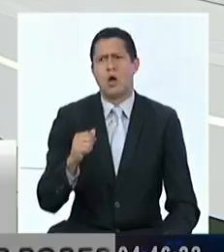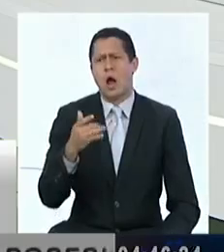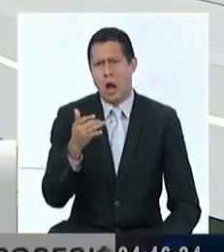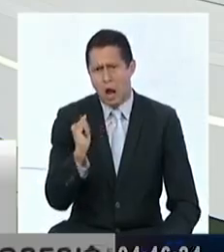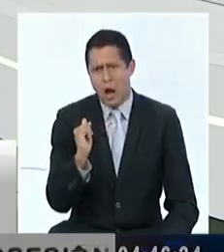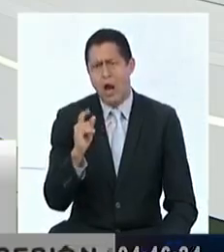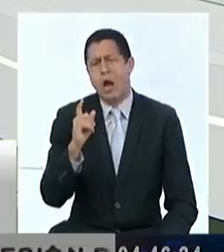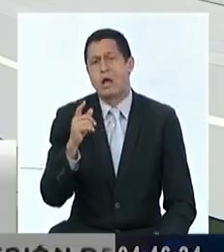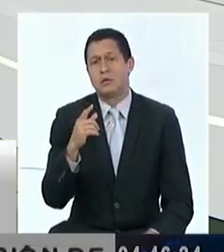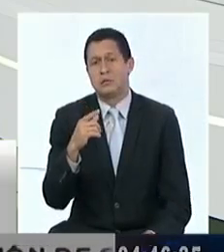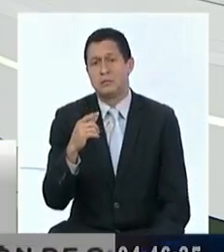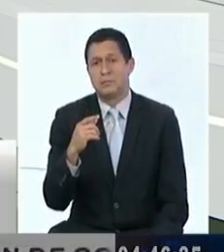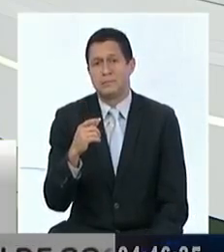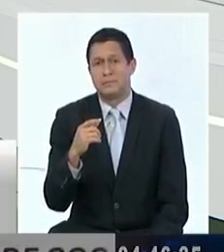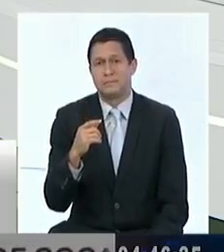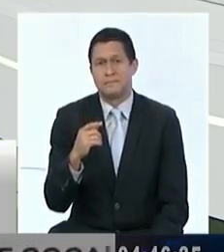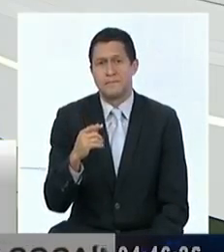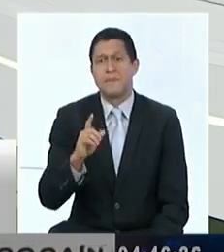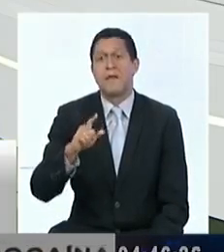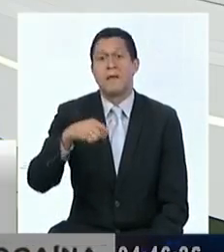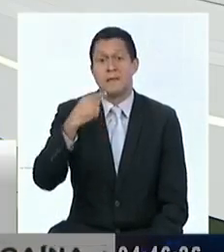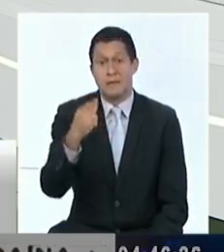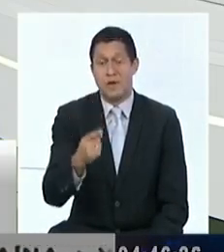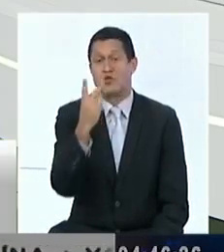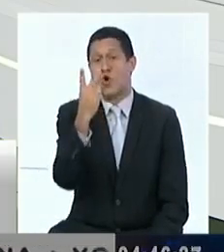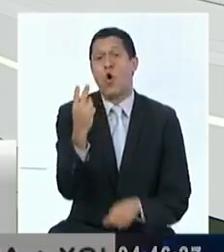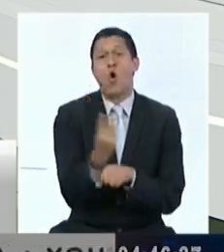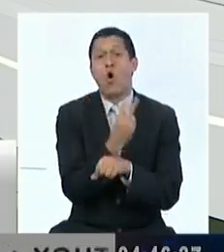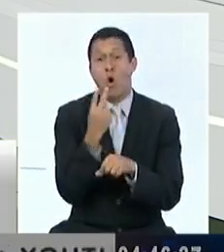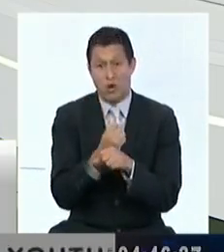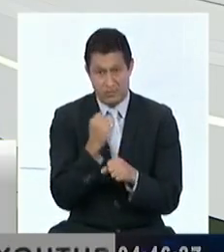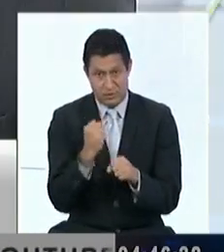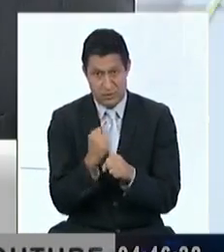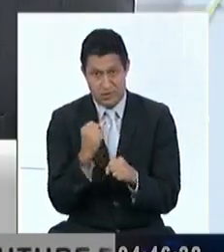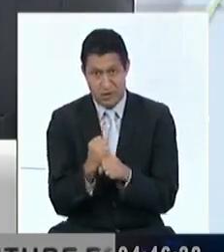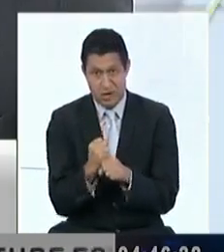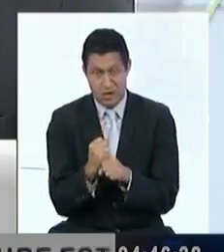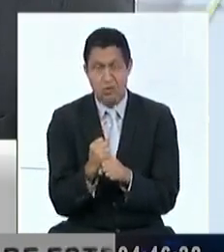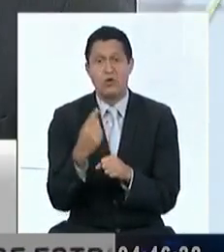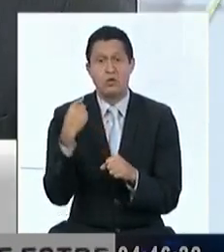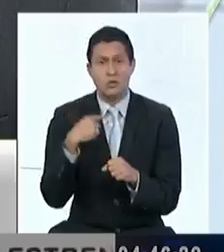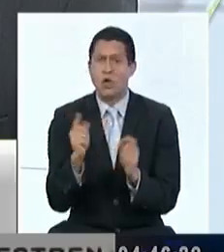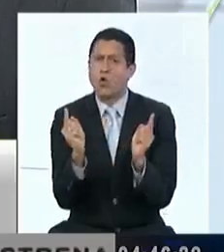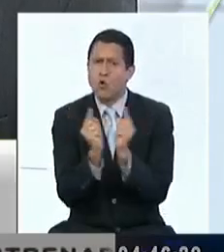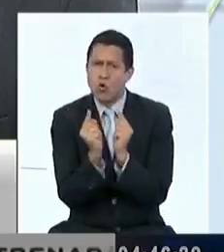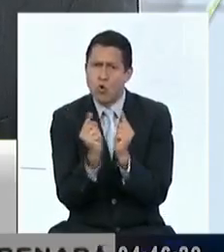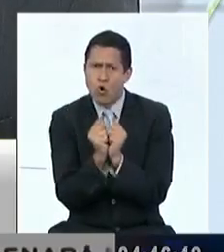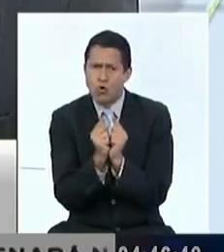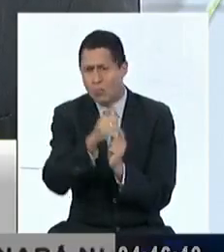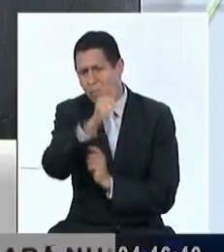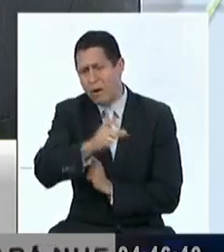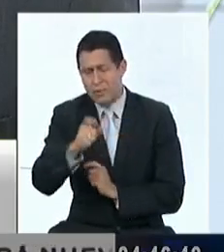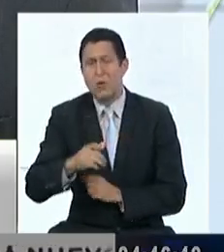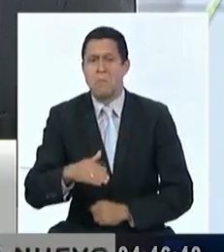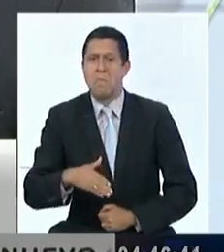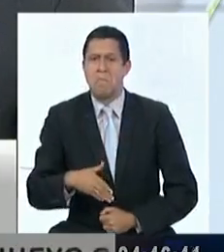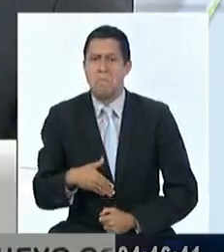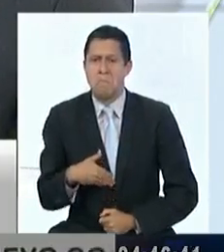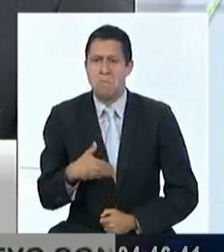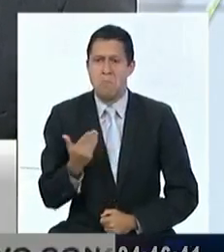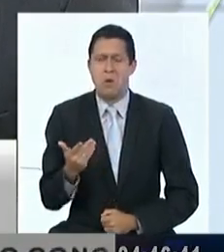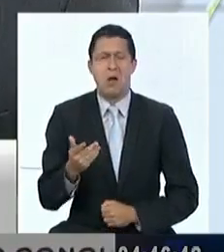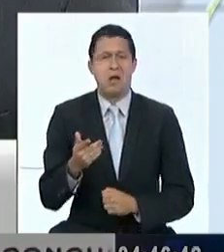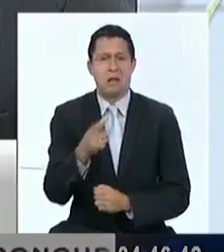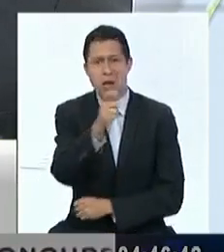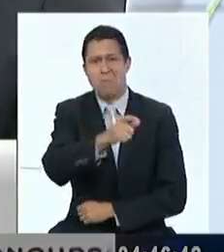establecido que luego de dos horas laborales tener un espacio breve para que las personas puedan hasta cierto